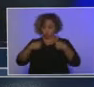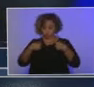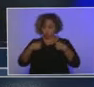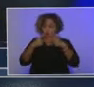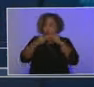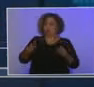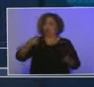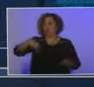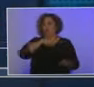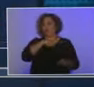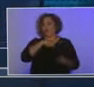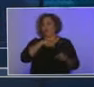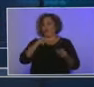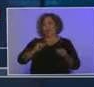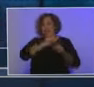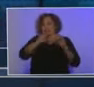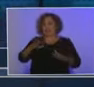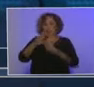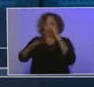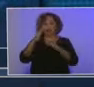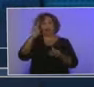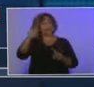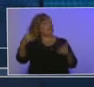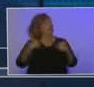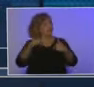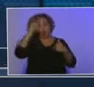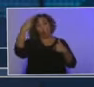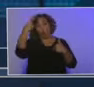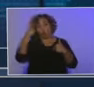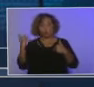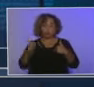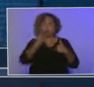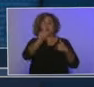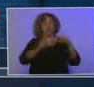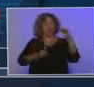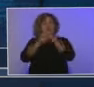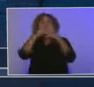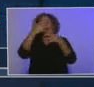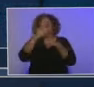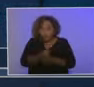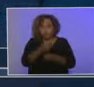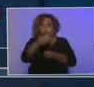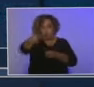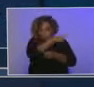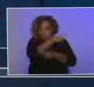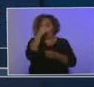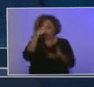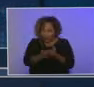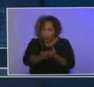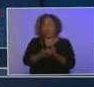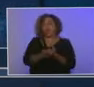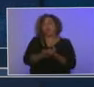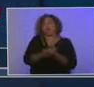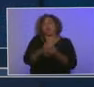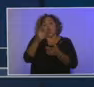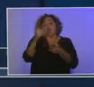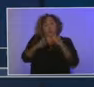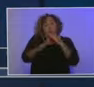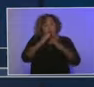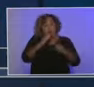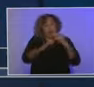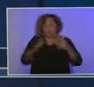el los municipios. Tiene que venir un gobierno que realmente crea en los municipios, que comience a descentralizar funciones del